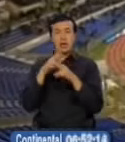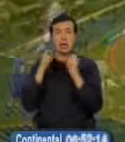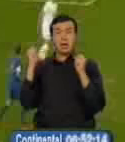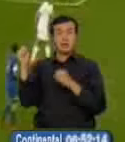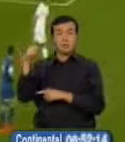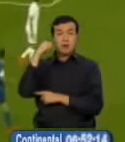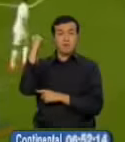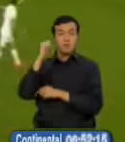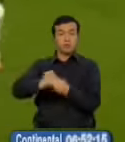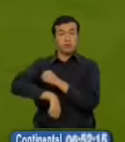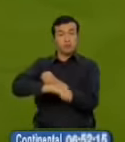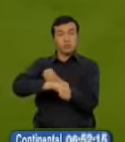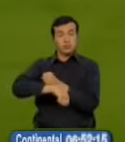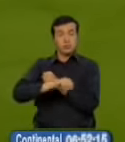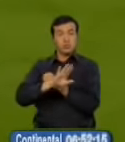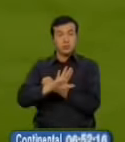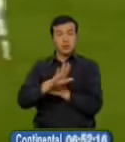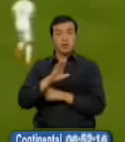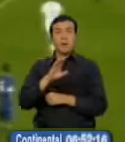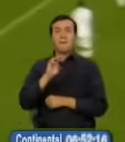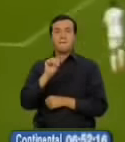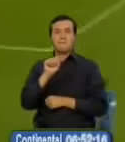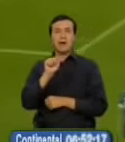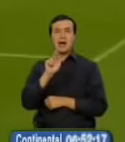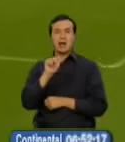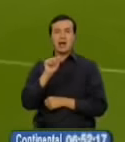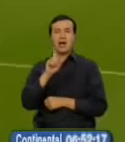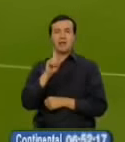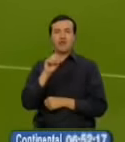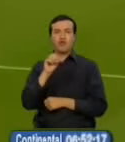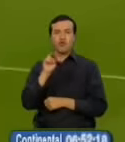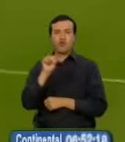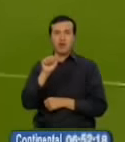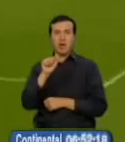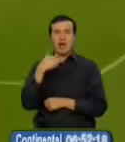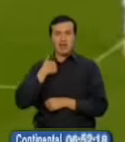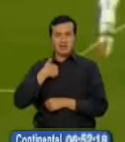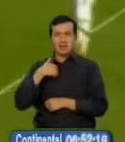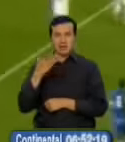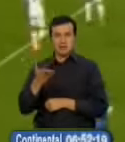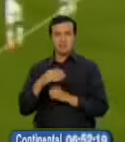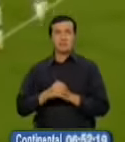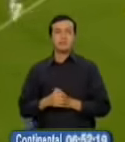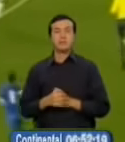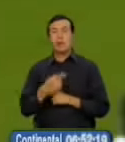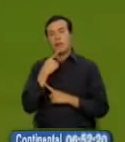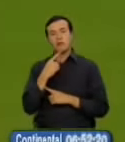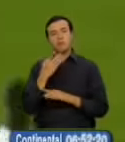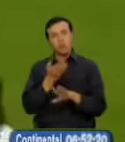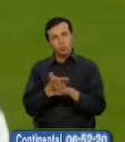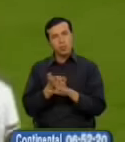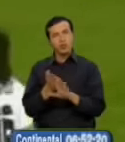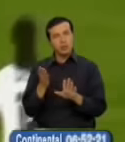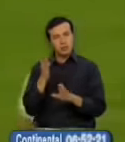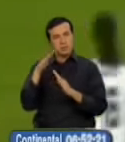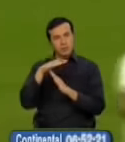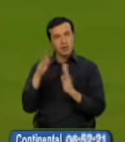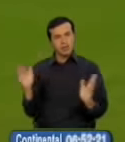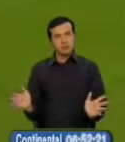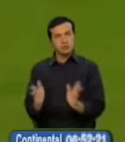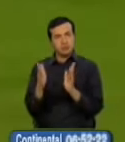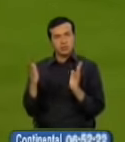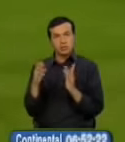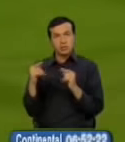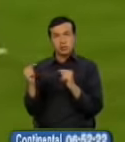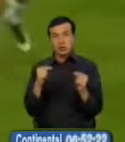fútbol mundial y de manera particular por Diego Armando Maradona. Partido que propone la paz, que la promueve, porque en la cancha no fue